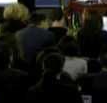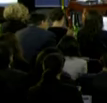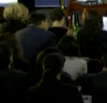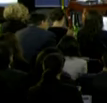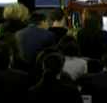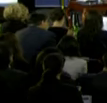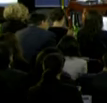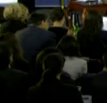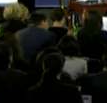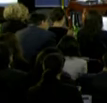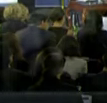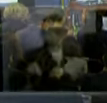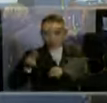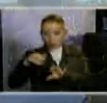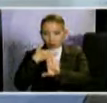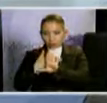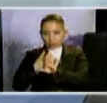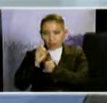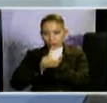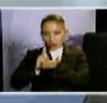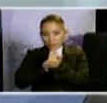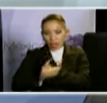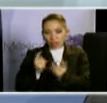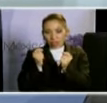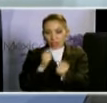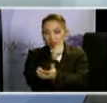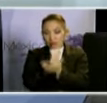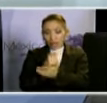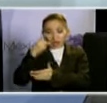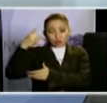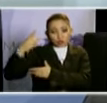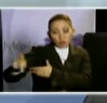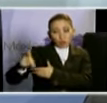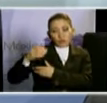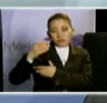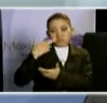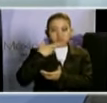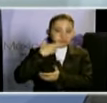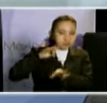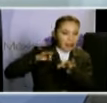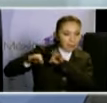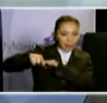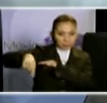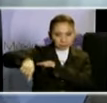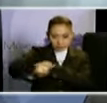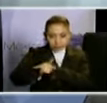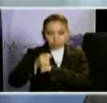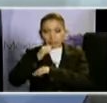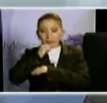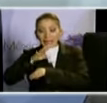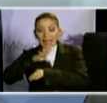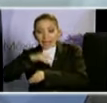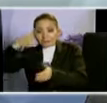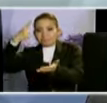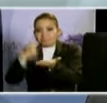La Oficina de Naciones Unidas contra la Droga y el Delito, entre sus tantas funciones, alberga también